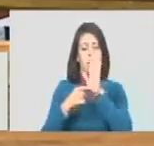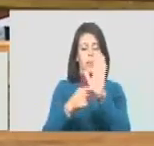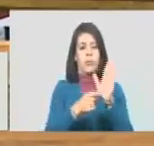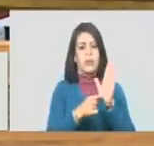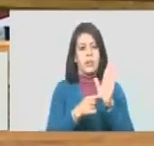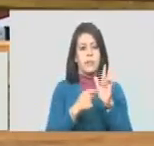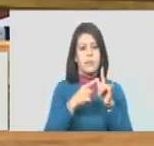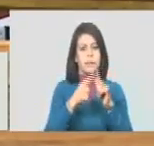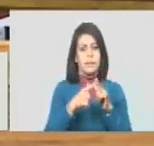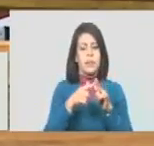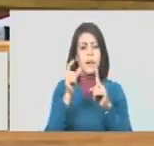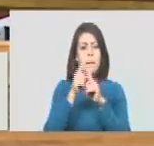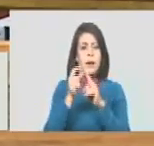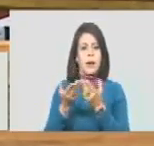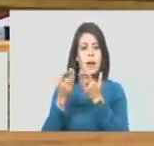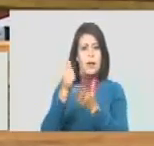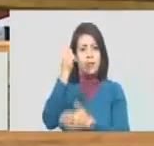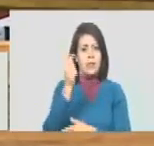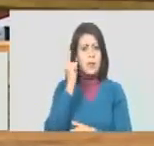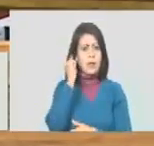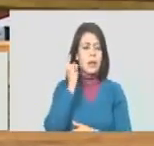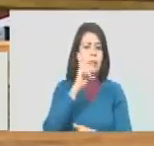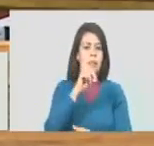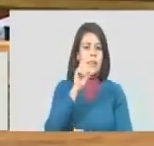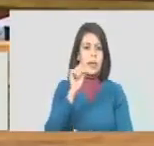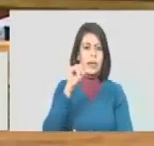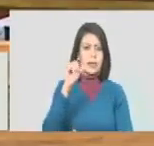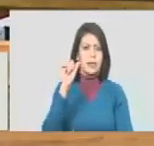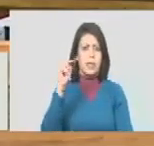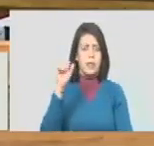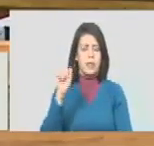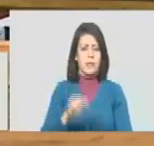presentada, dar la palabra a la diputada Dayana Lapenta.